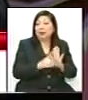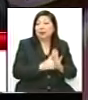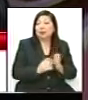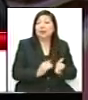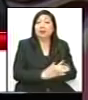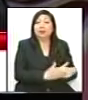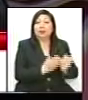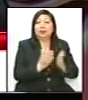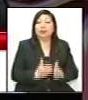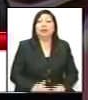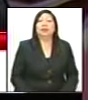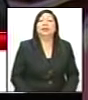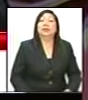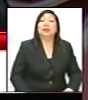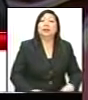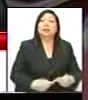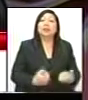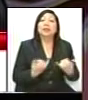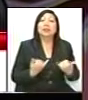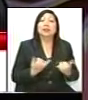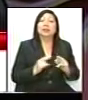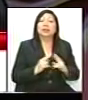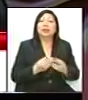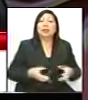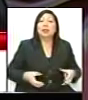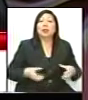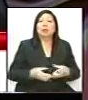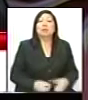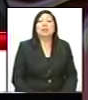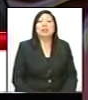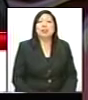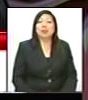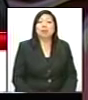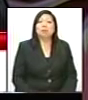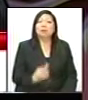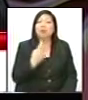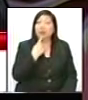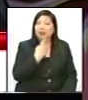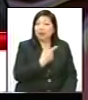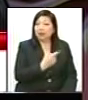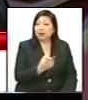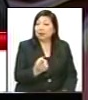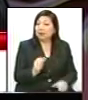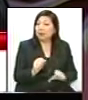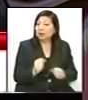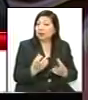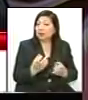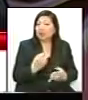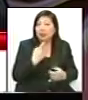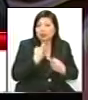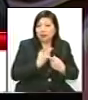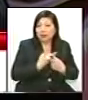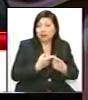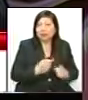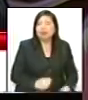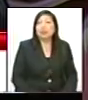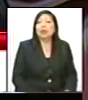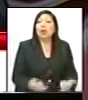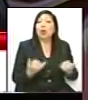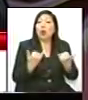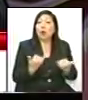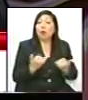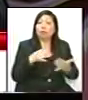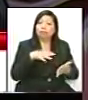pasará al debate de esta comisión. Por ello, hemos querido iniciar hoy